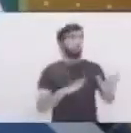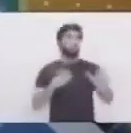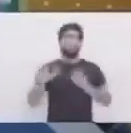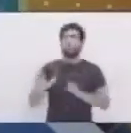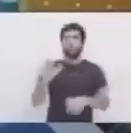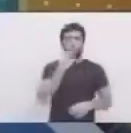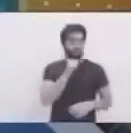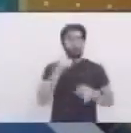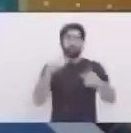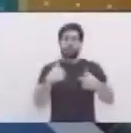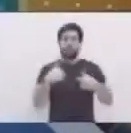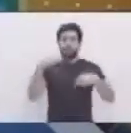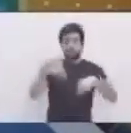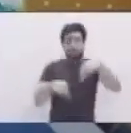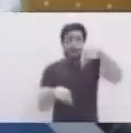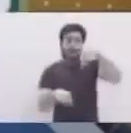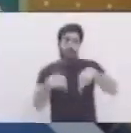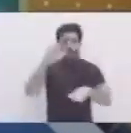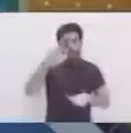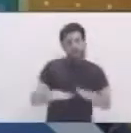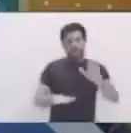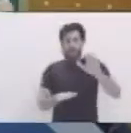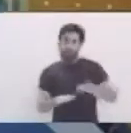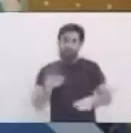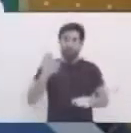¡Muevo las piernas! ¡Las piernas!